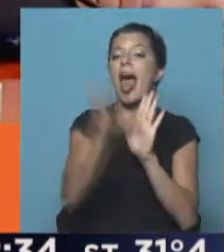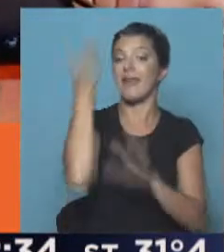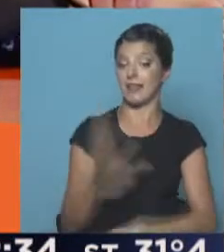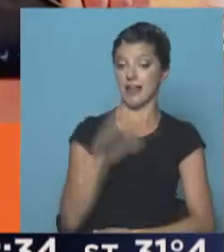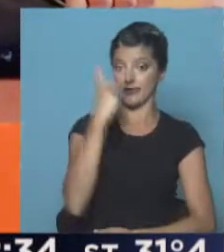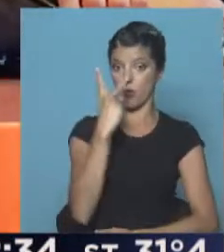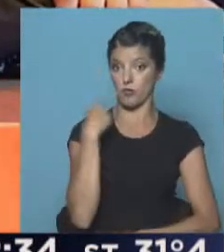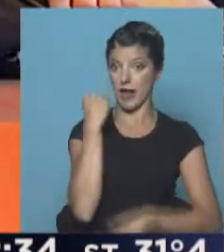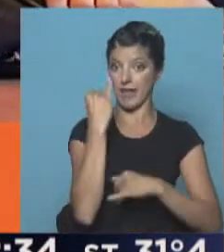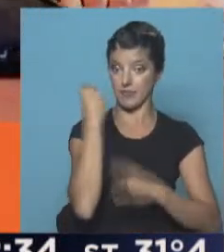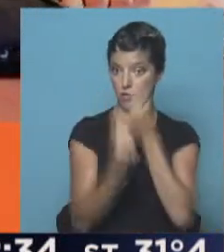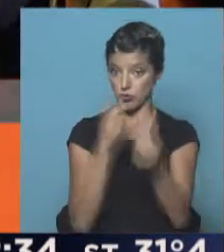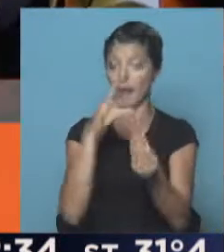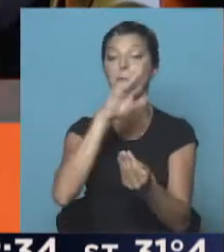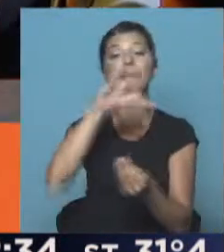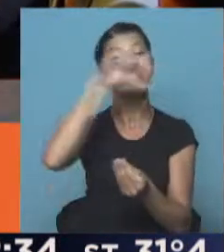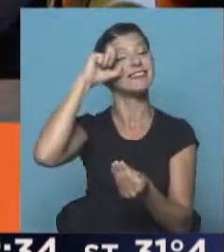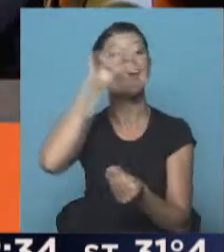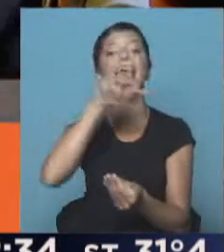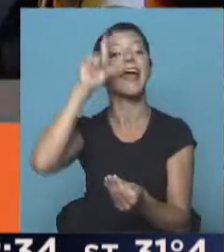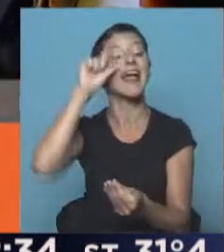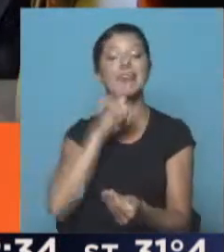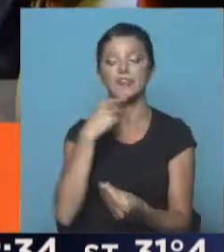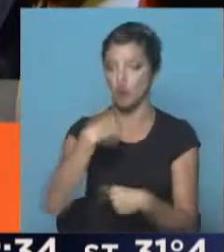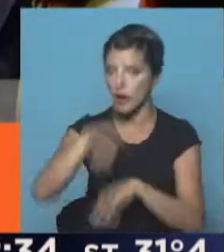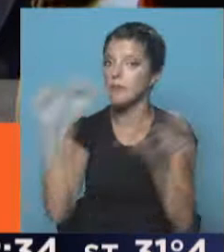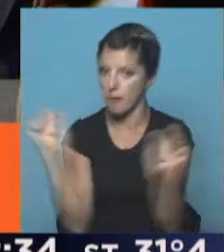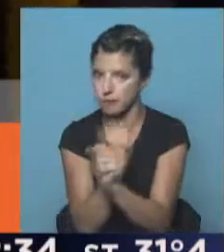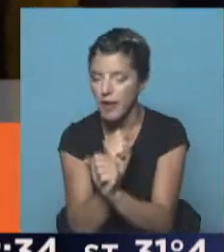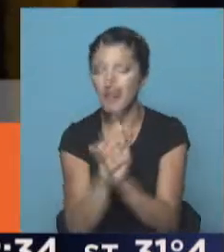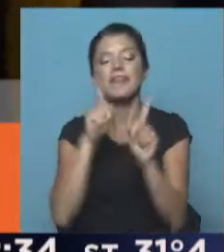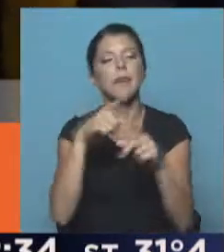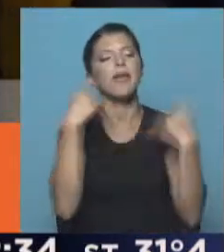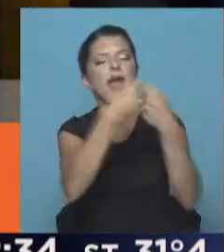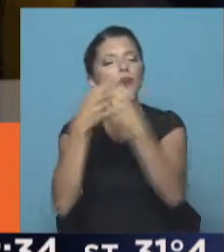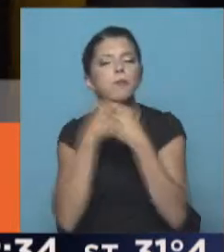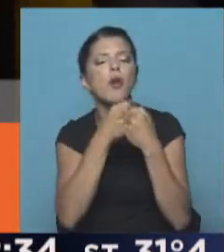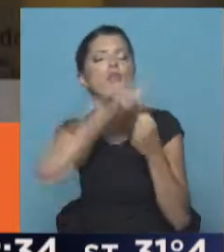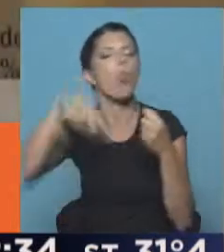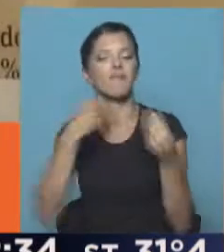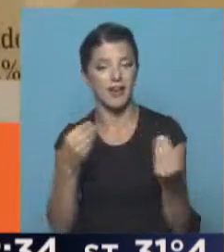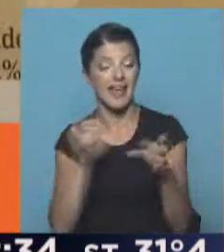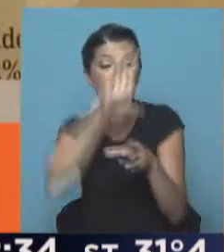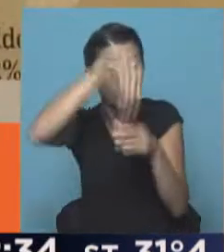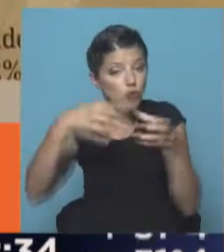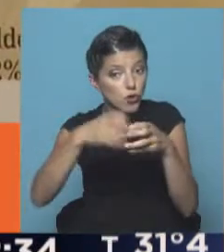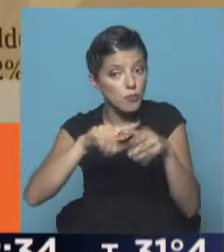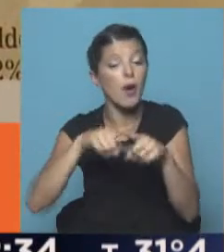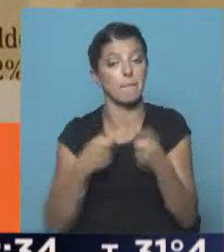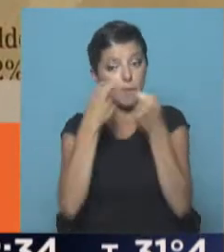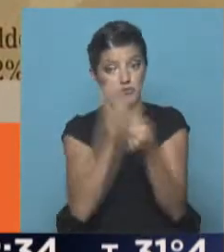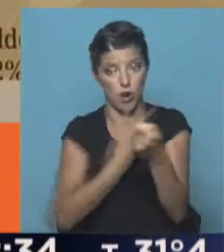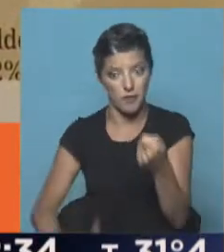mandato de bachelet la necesidad de un consenso también alude a la crisis interna en la coalición oficial nueva mayoría